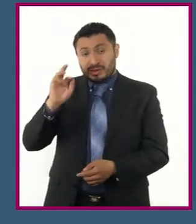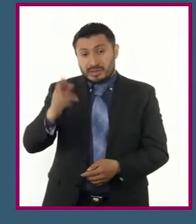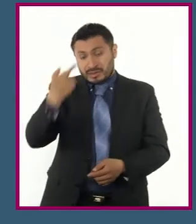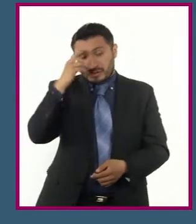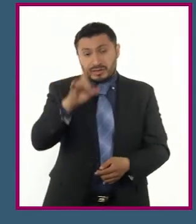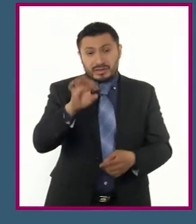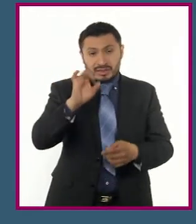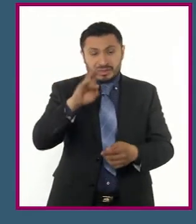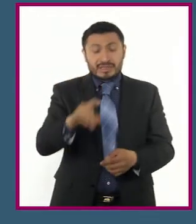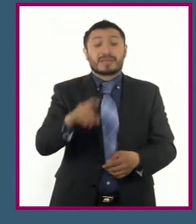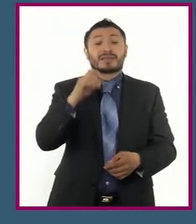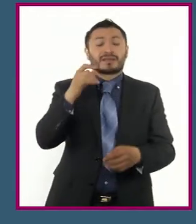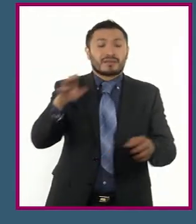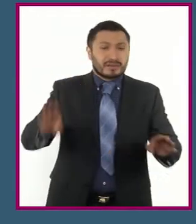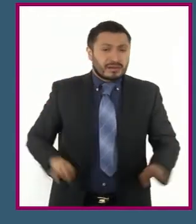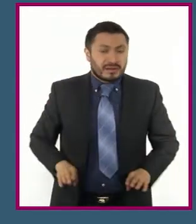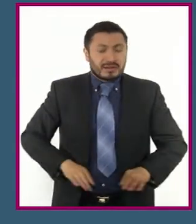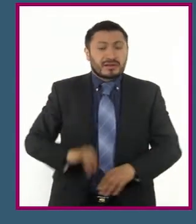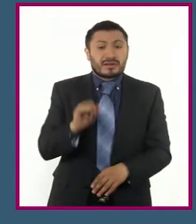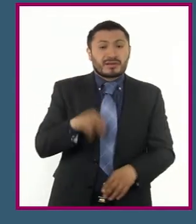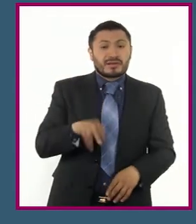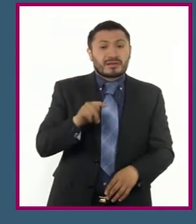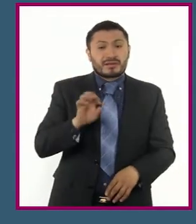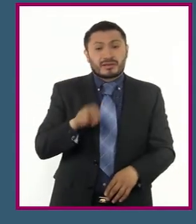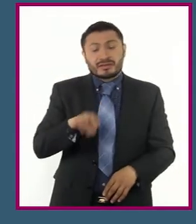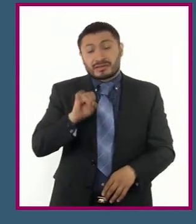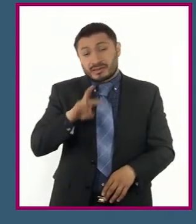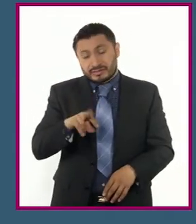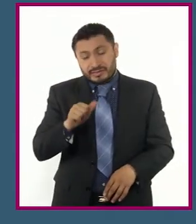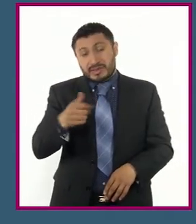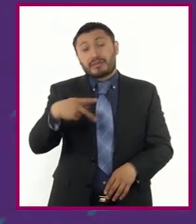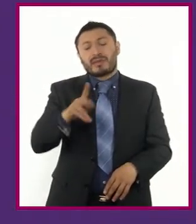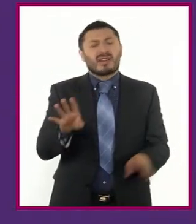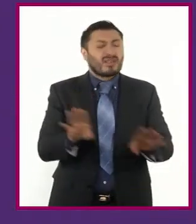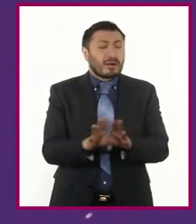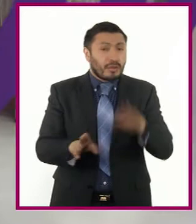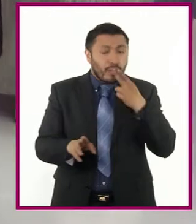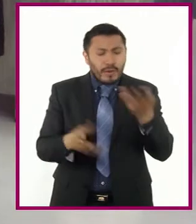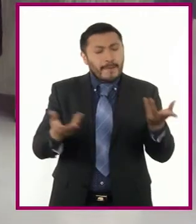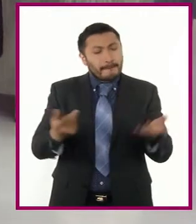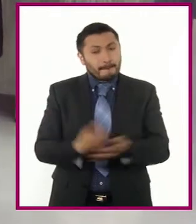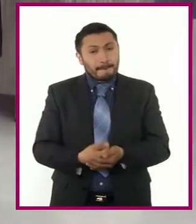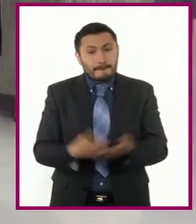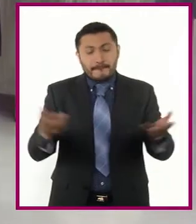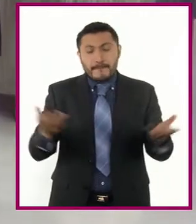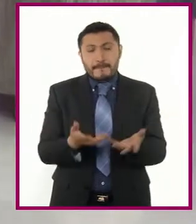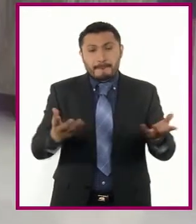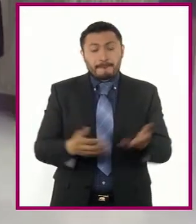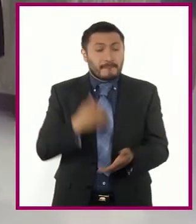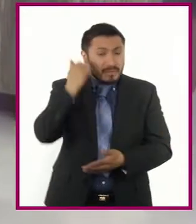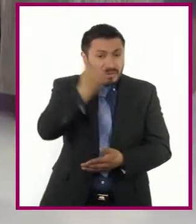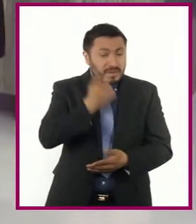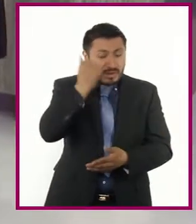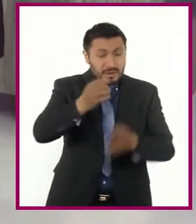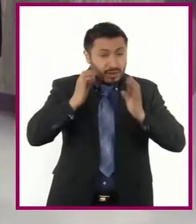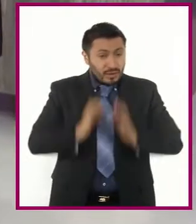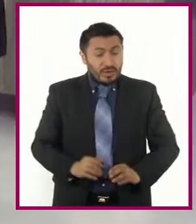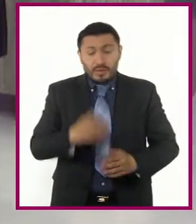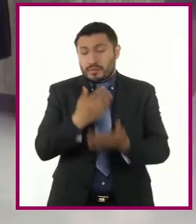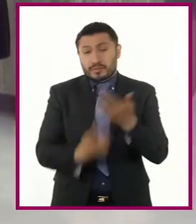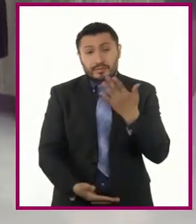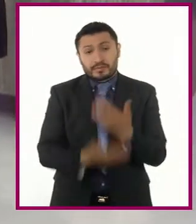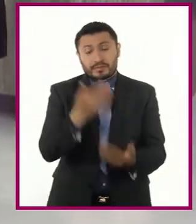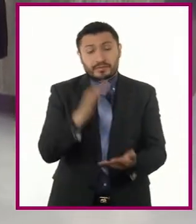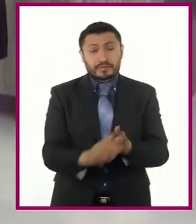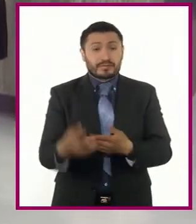propiedad intensiva. Pero, ¿cómo se utilizan, maestra? Elaboraremos un jabón para cuerpo o manos a